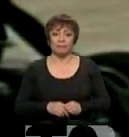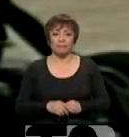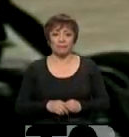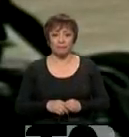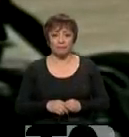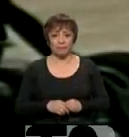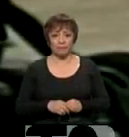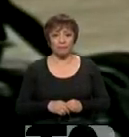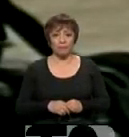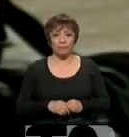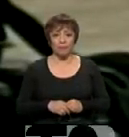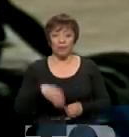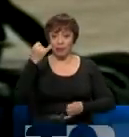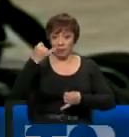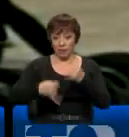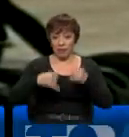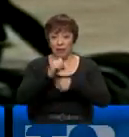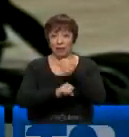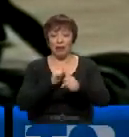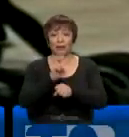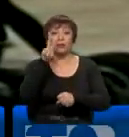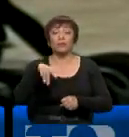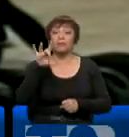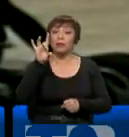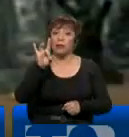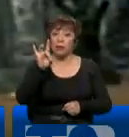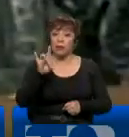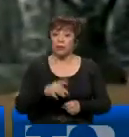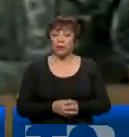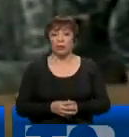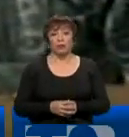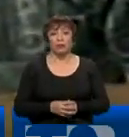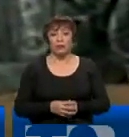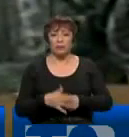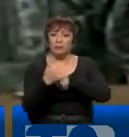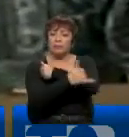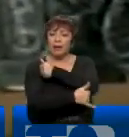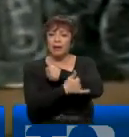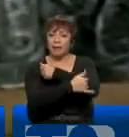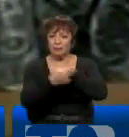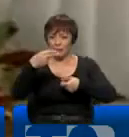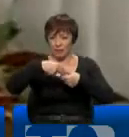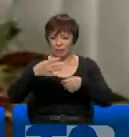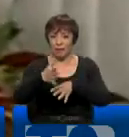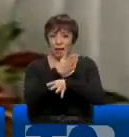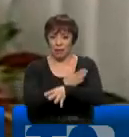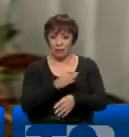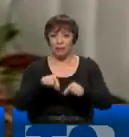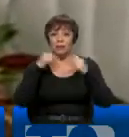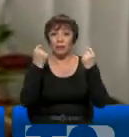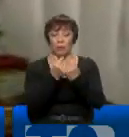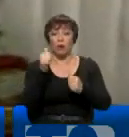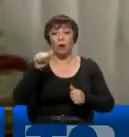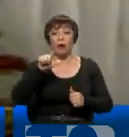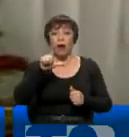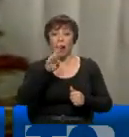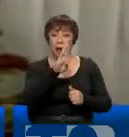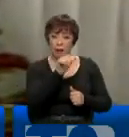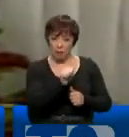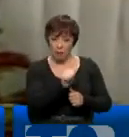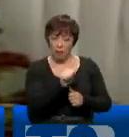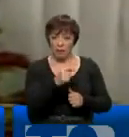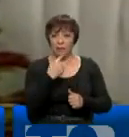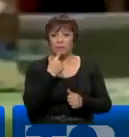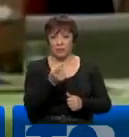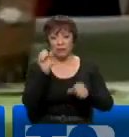a finales de 2008 los países de la ahora desaparecida alianza para las américas alba crearon el sistema único de compensación